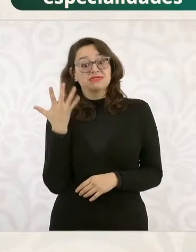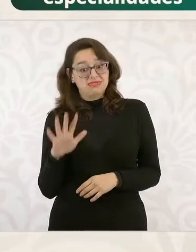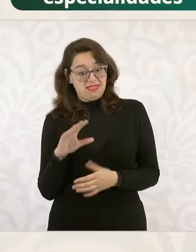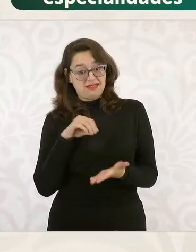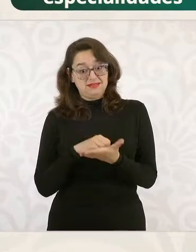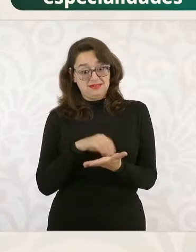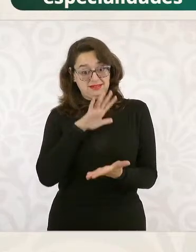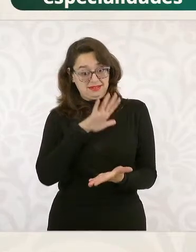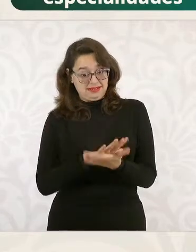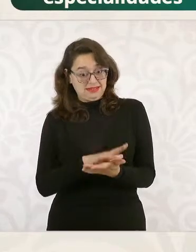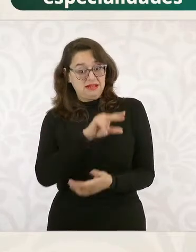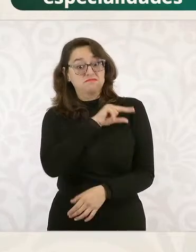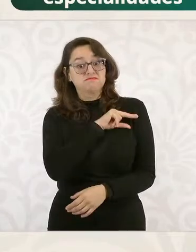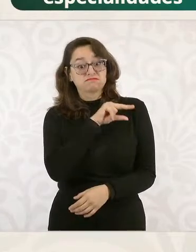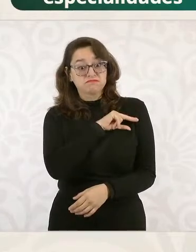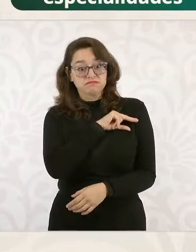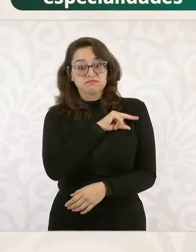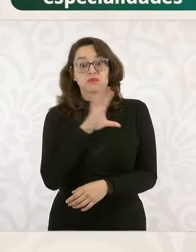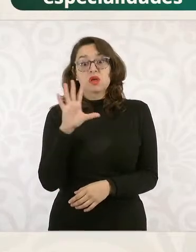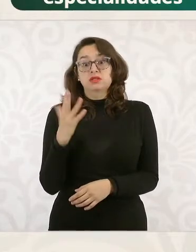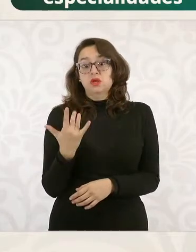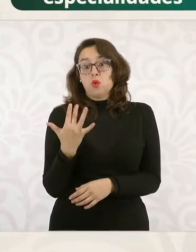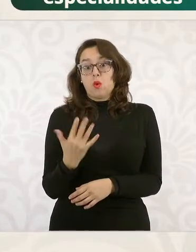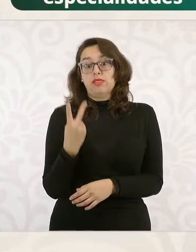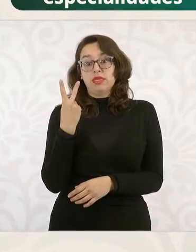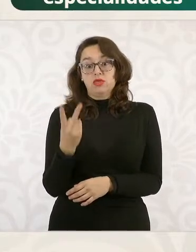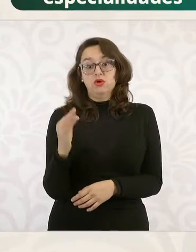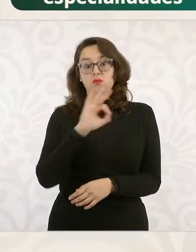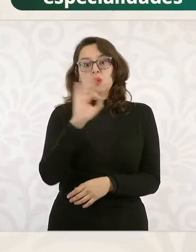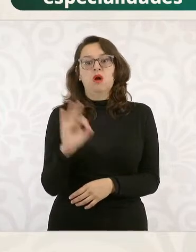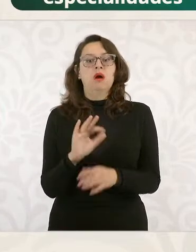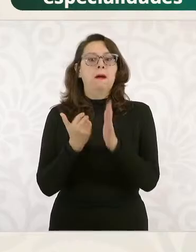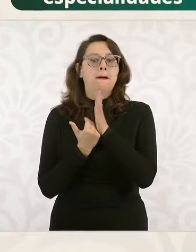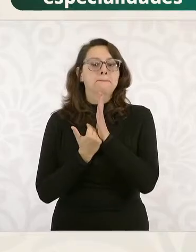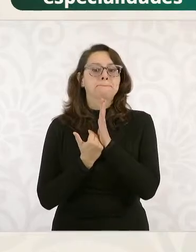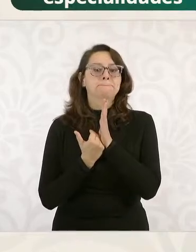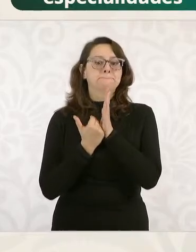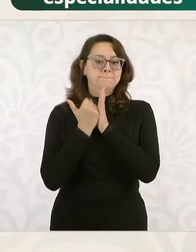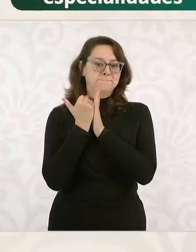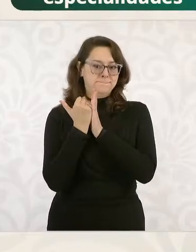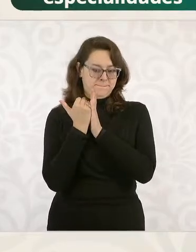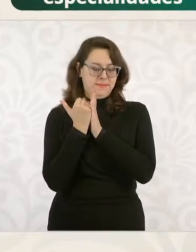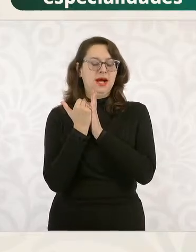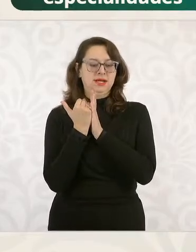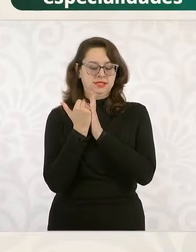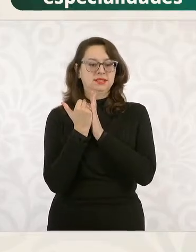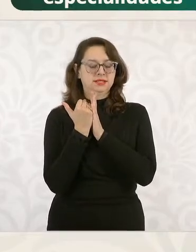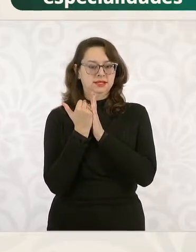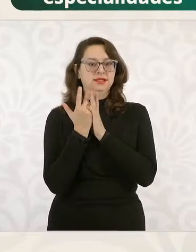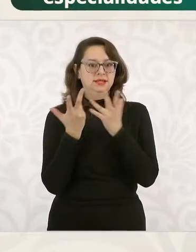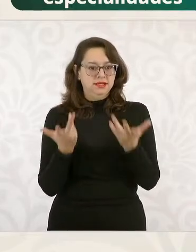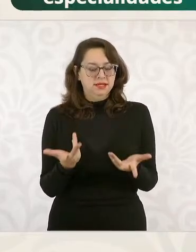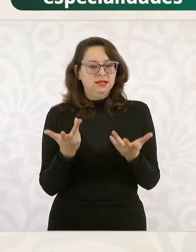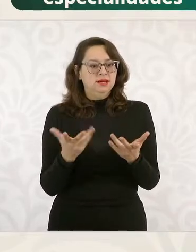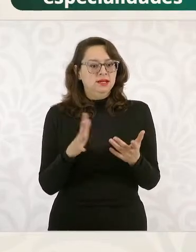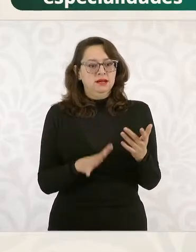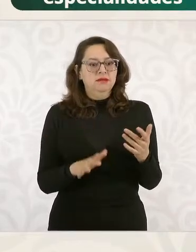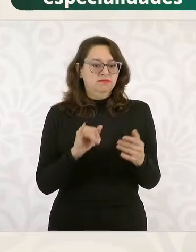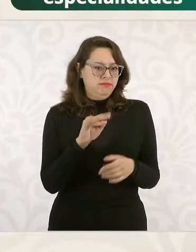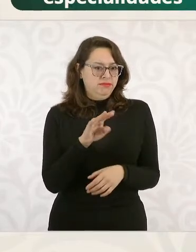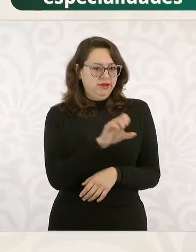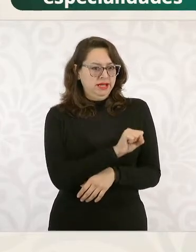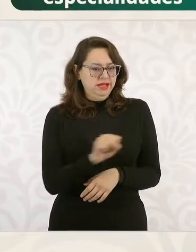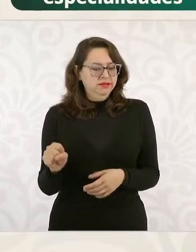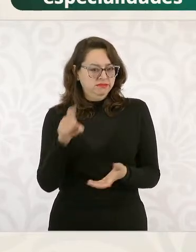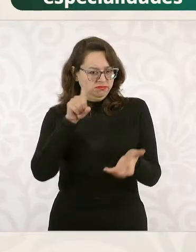de especialidad, que agrupan la mitad de todas las consultas de especialidad que se hacen en el IMSS. En